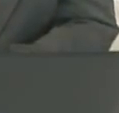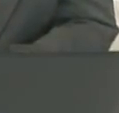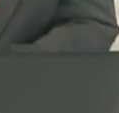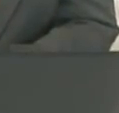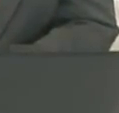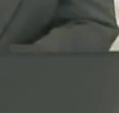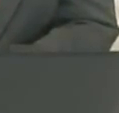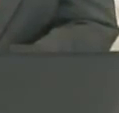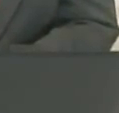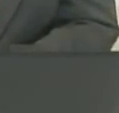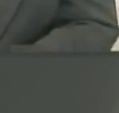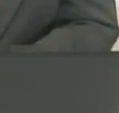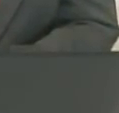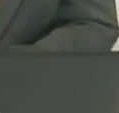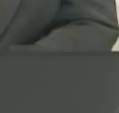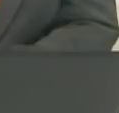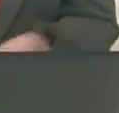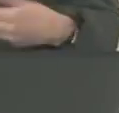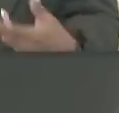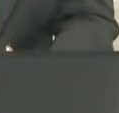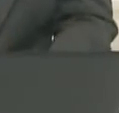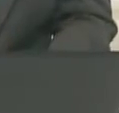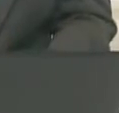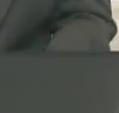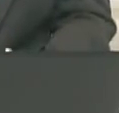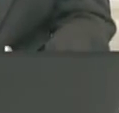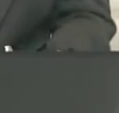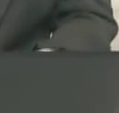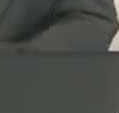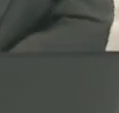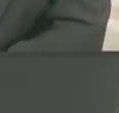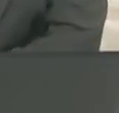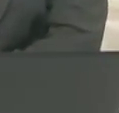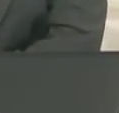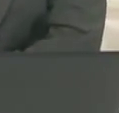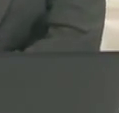40.640.000 euros para las compras internacionales para garantizar el arranque de las clases. También